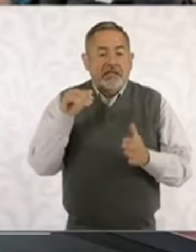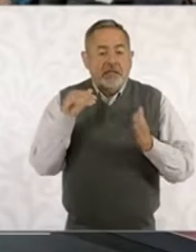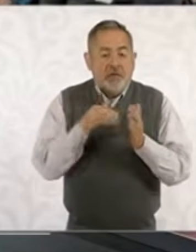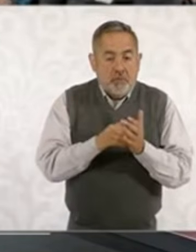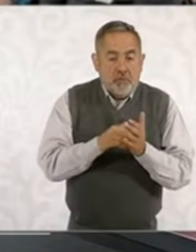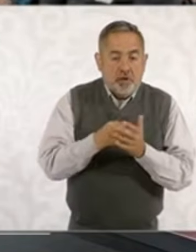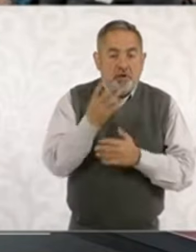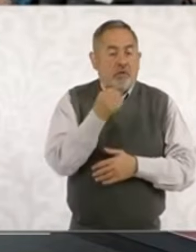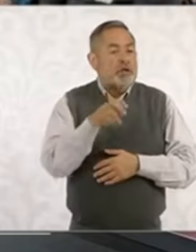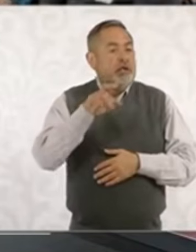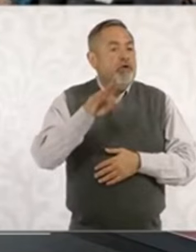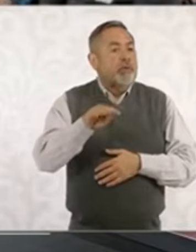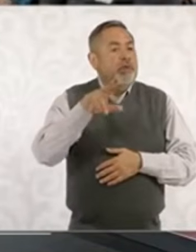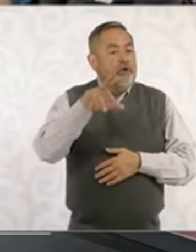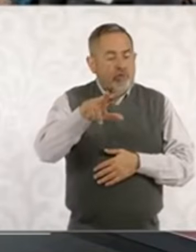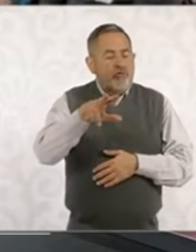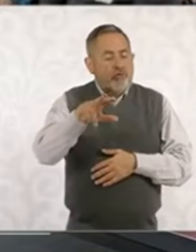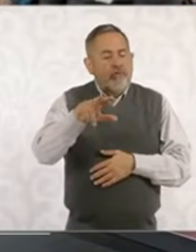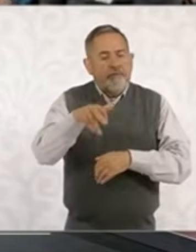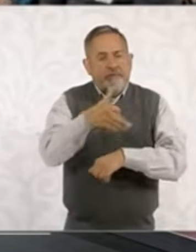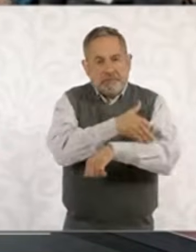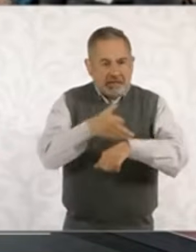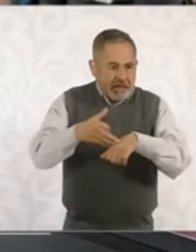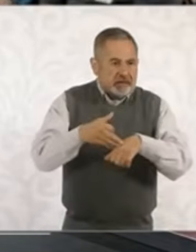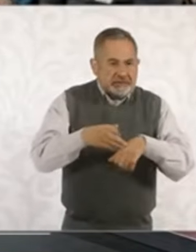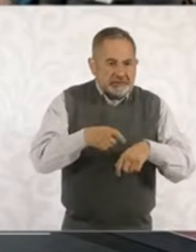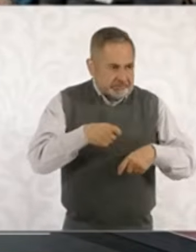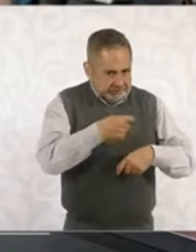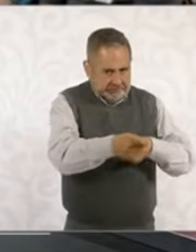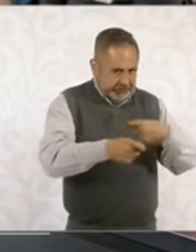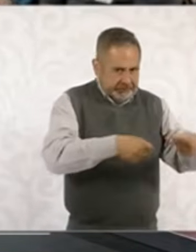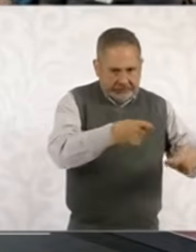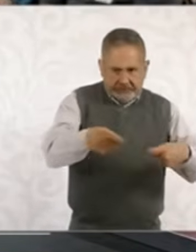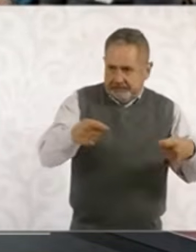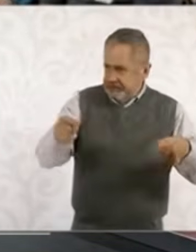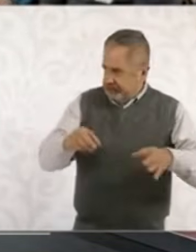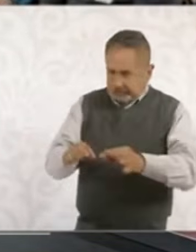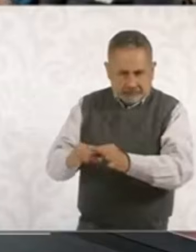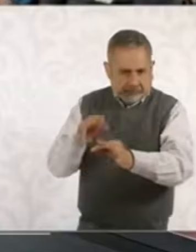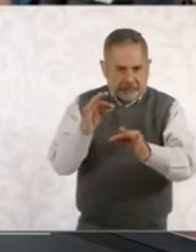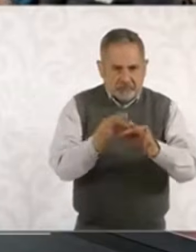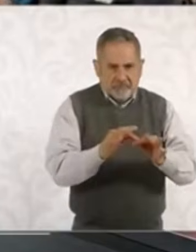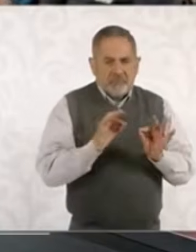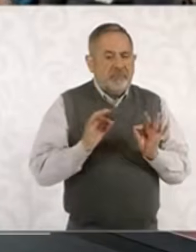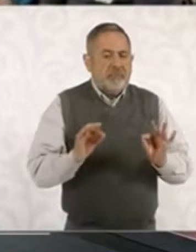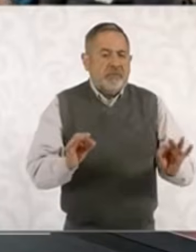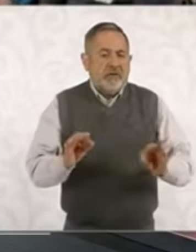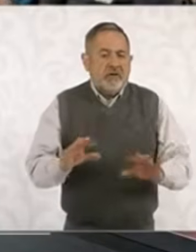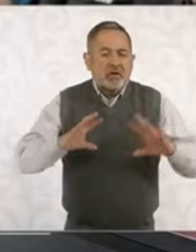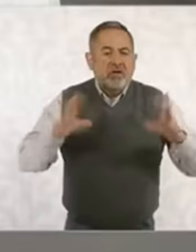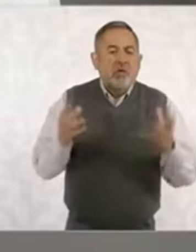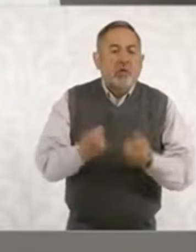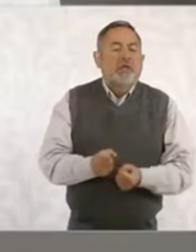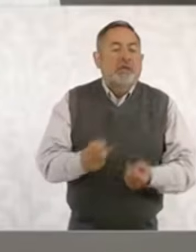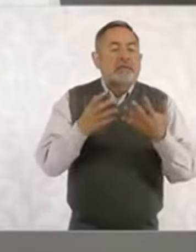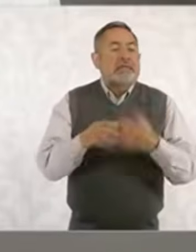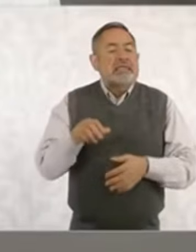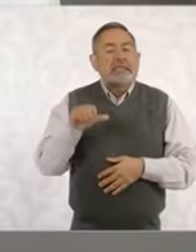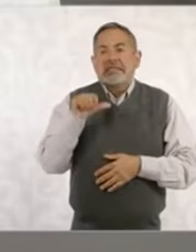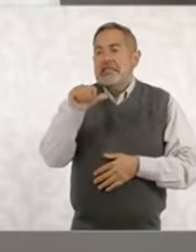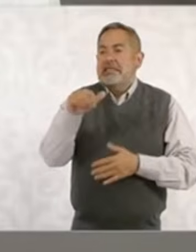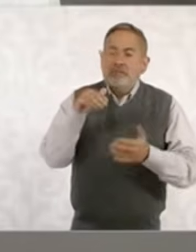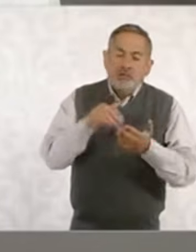65,998 familias ya asignadas a los proyectos de esta primera etapa, con un número de viviendas de